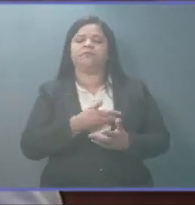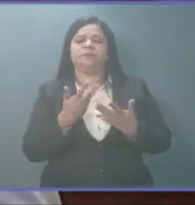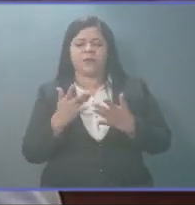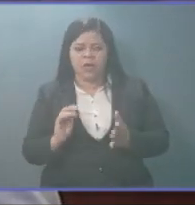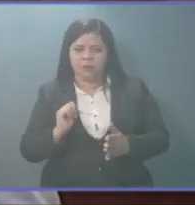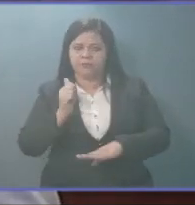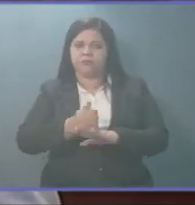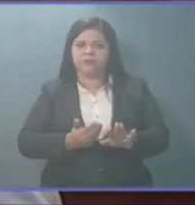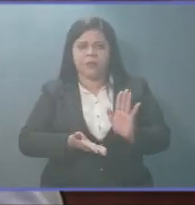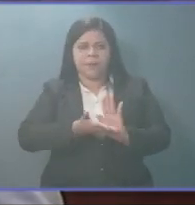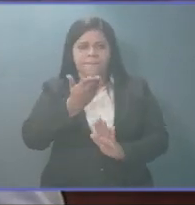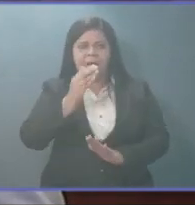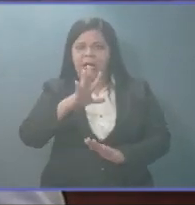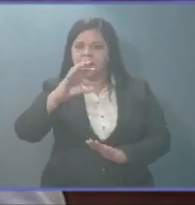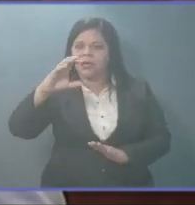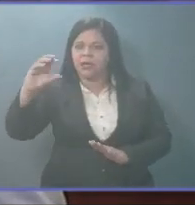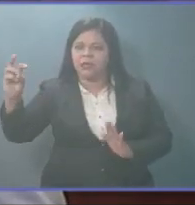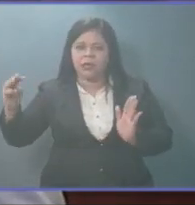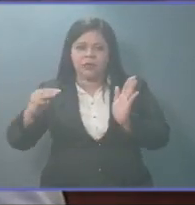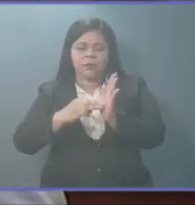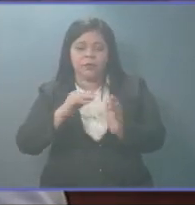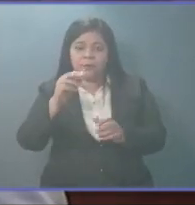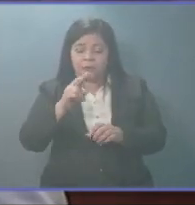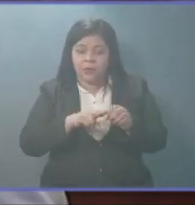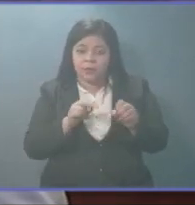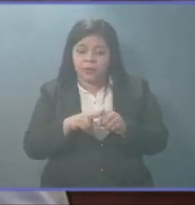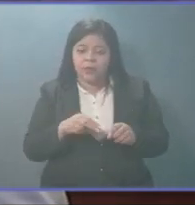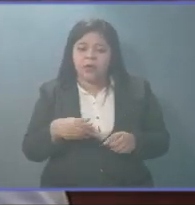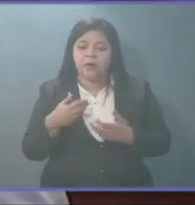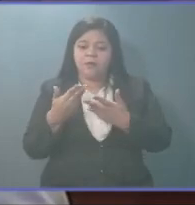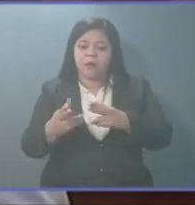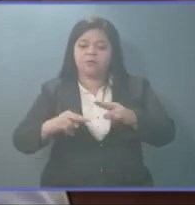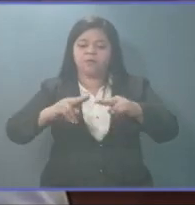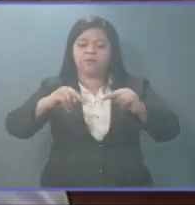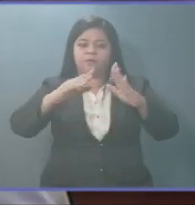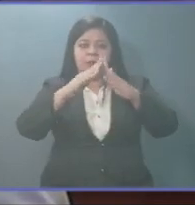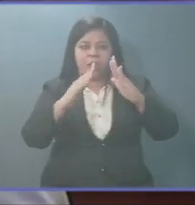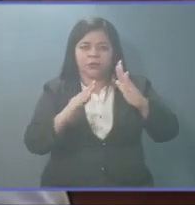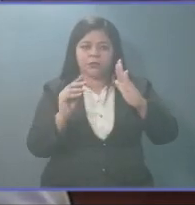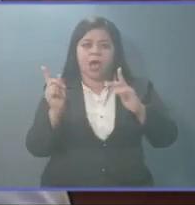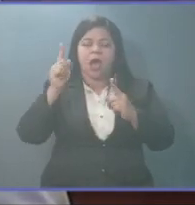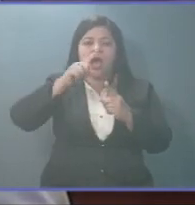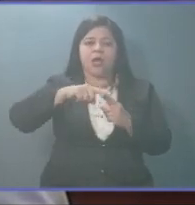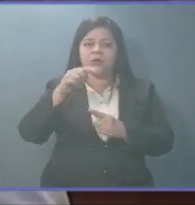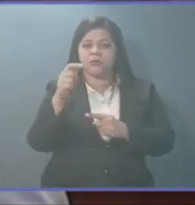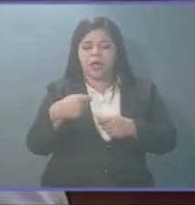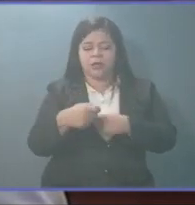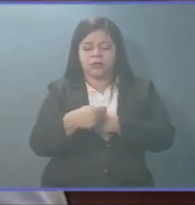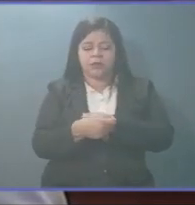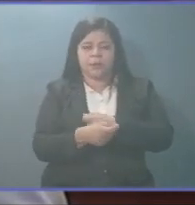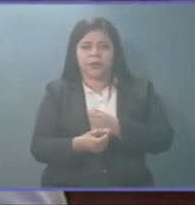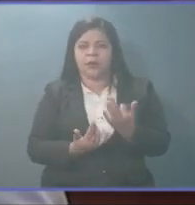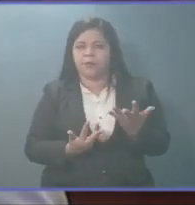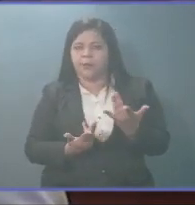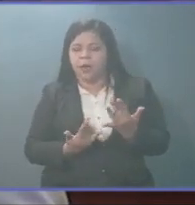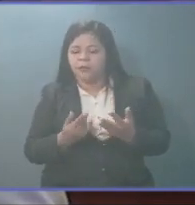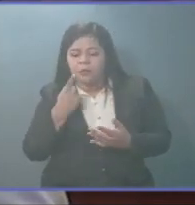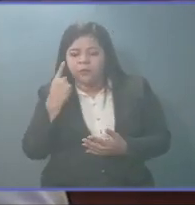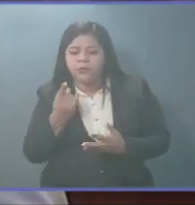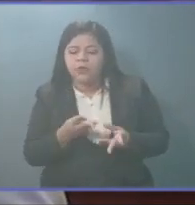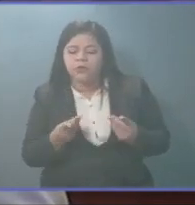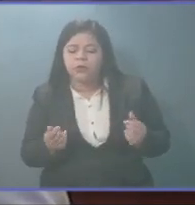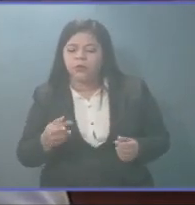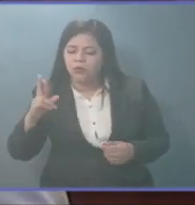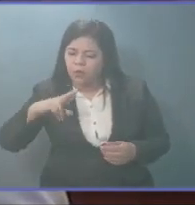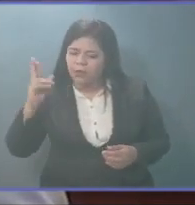más de $500,000 para darles una vivienda temporal y digna hasta el mes de diciembre, mientras ejecutamos una solución real